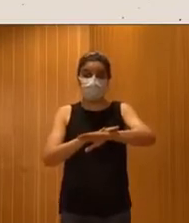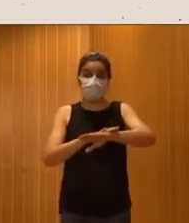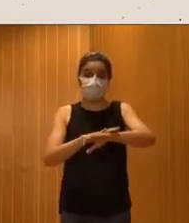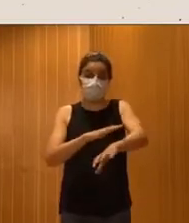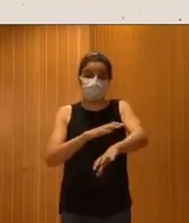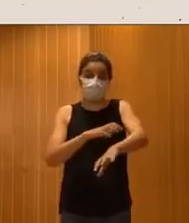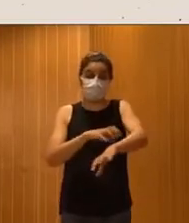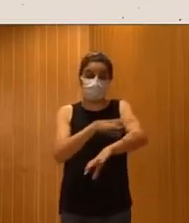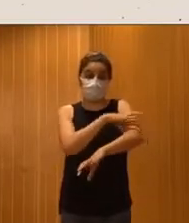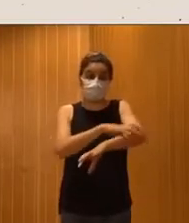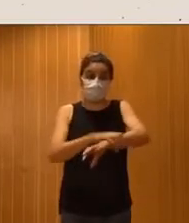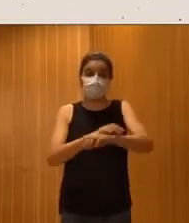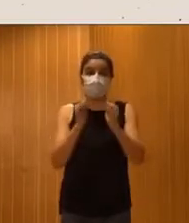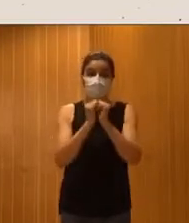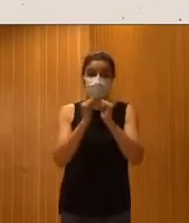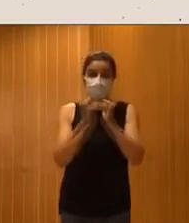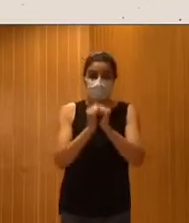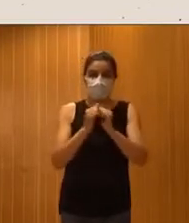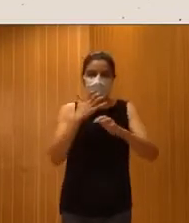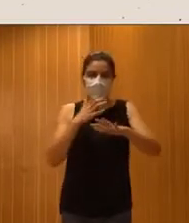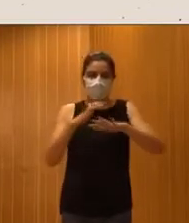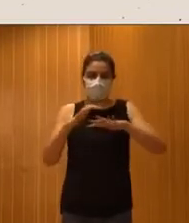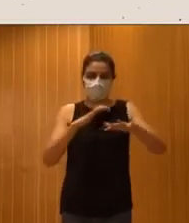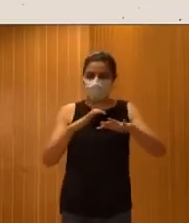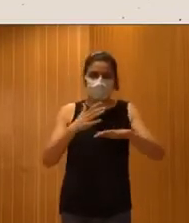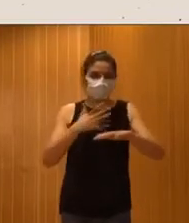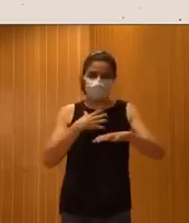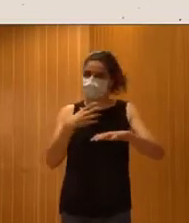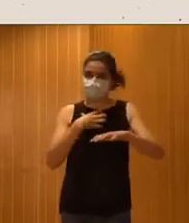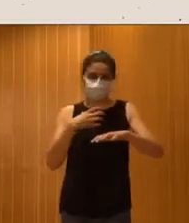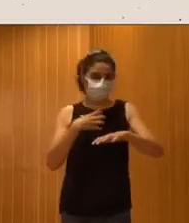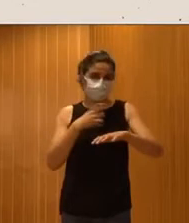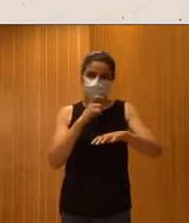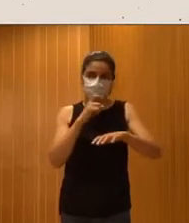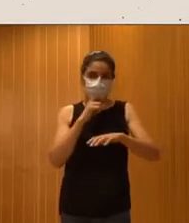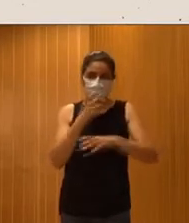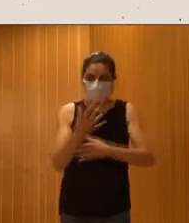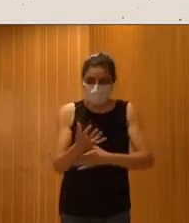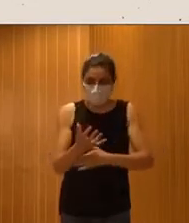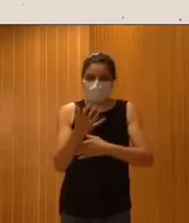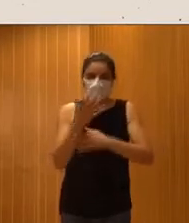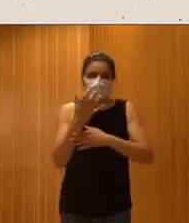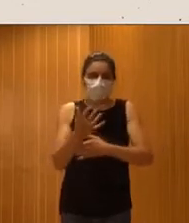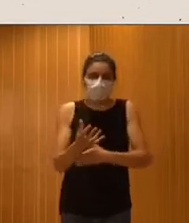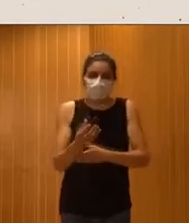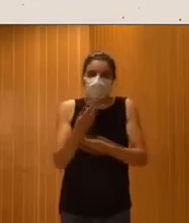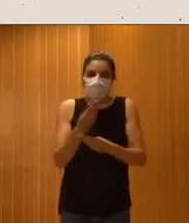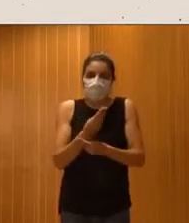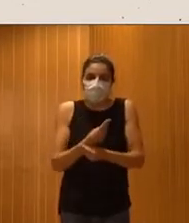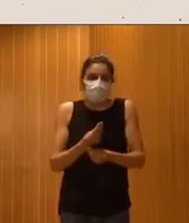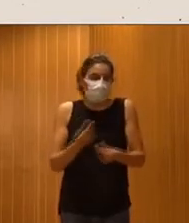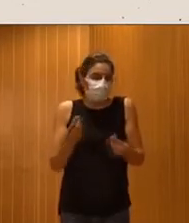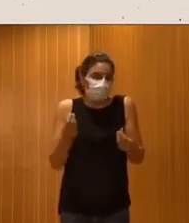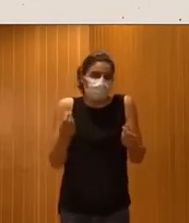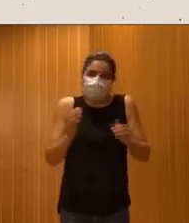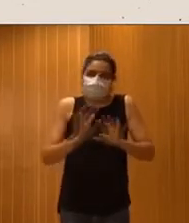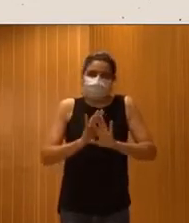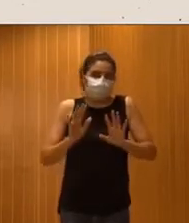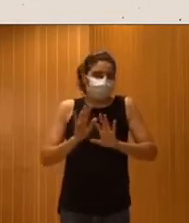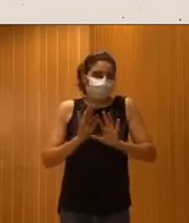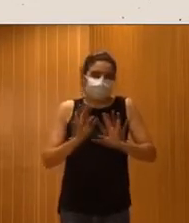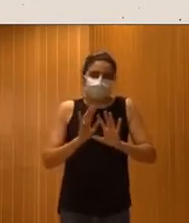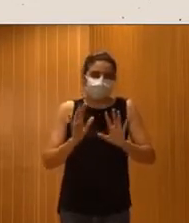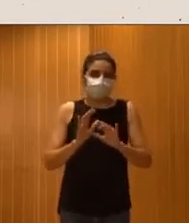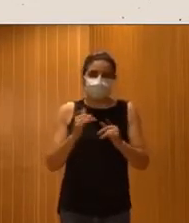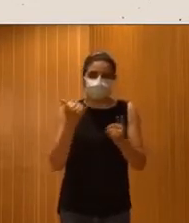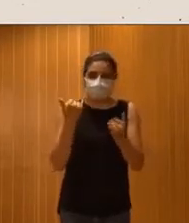que si lo quieres mover es muy difícil moverlo, hay que ir muy suave, etcétera. O sea, es